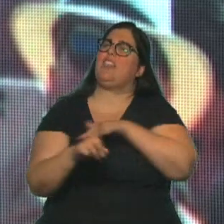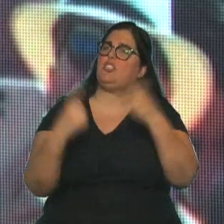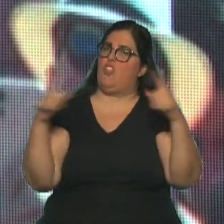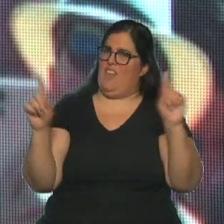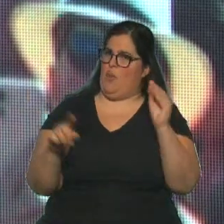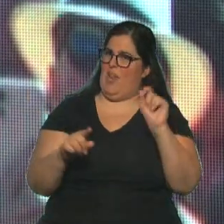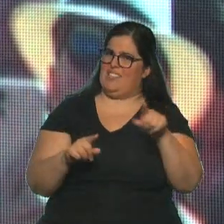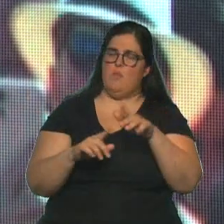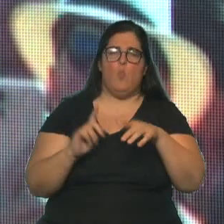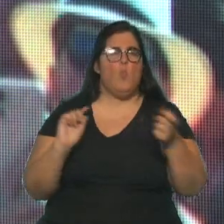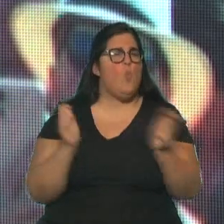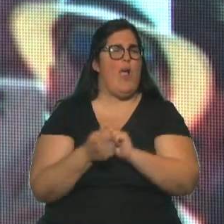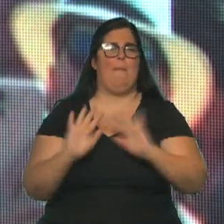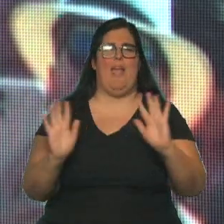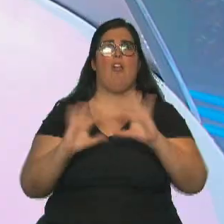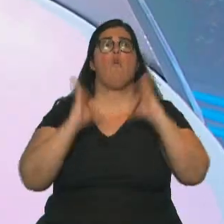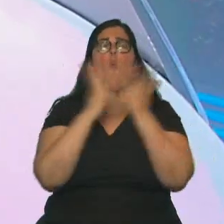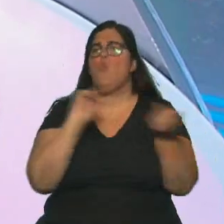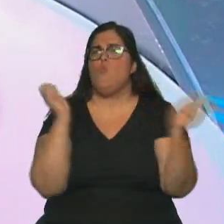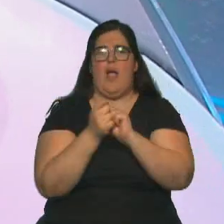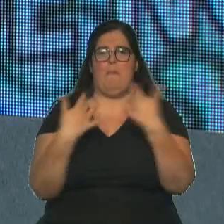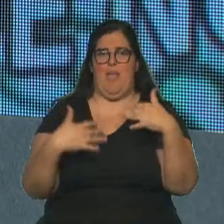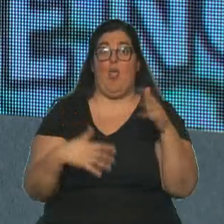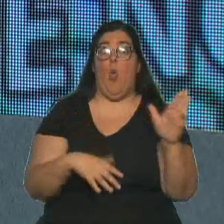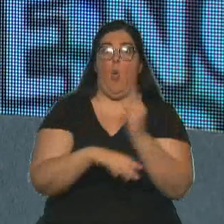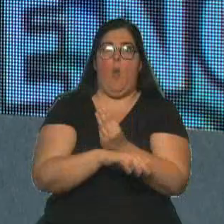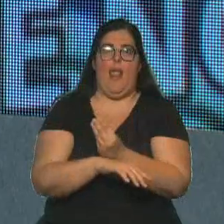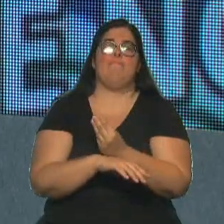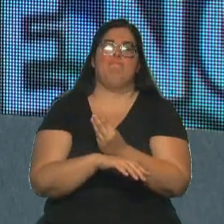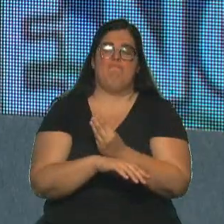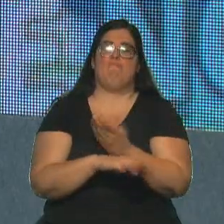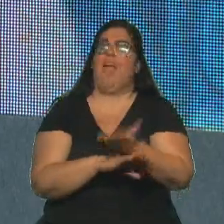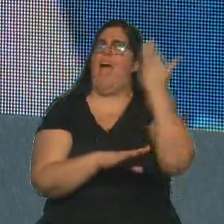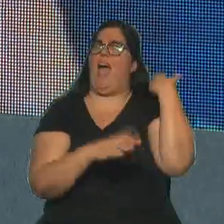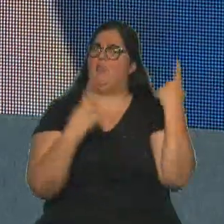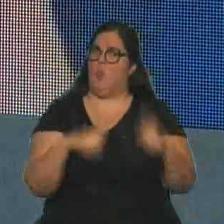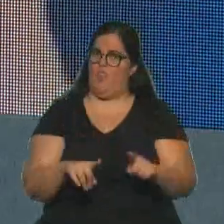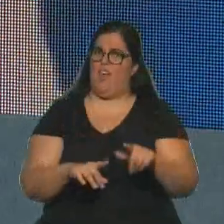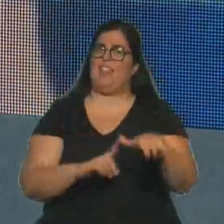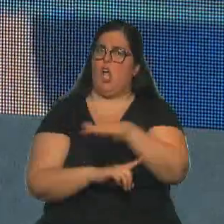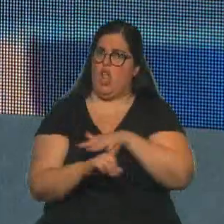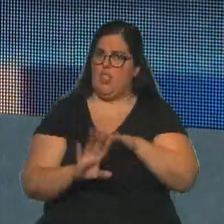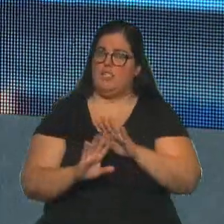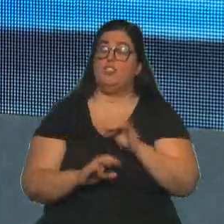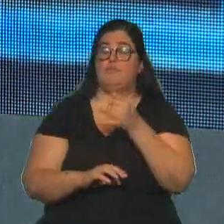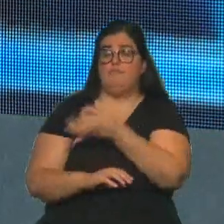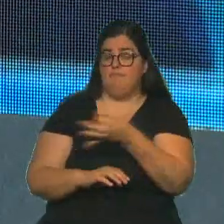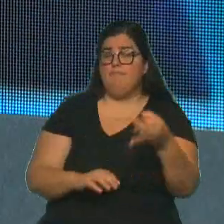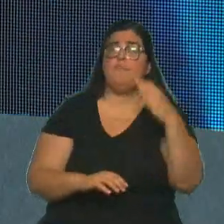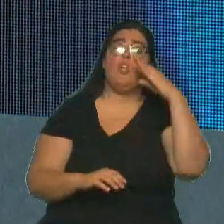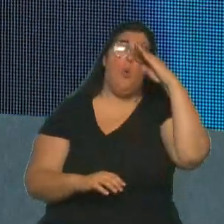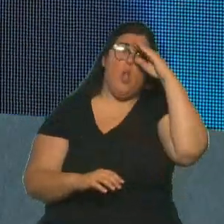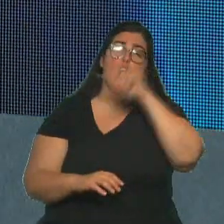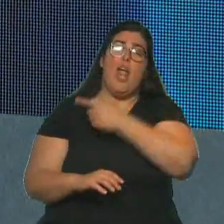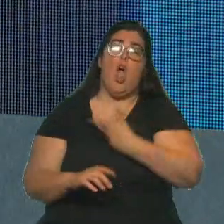diferente. Todo ha cambiado. Sí, así es. Y bueno, también en contraste con el gobierno de Bolsonaro, la primera